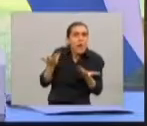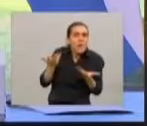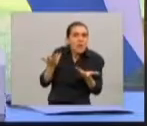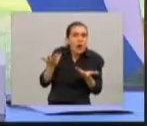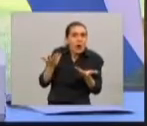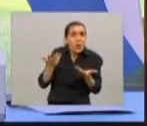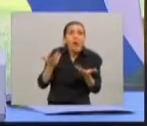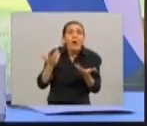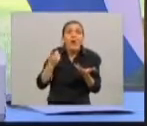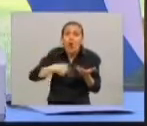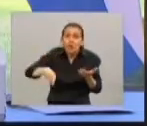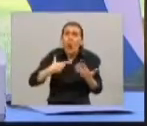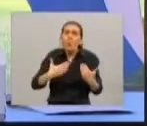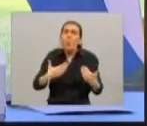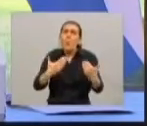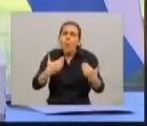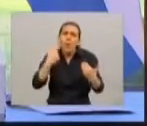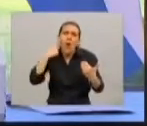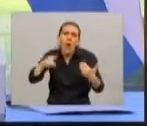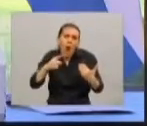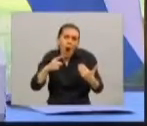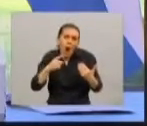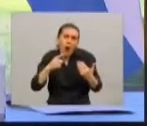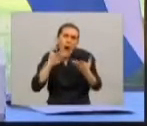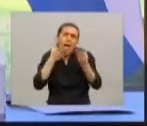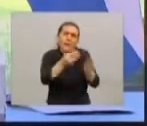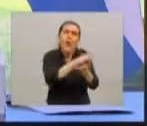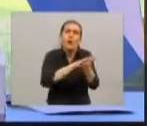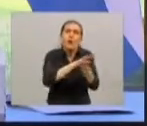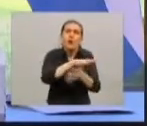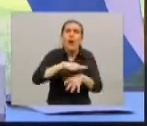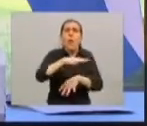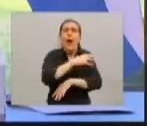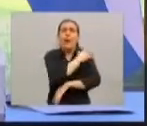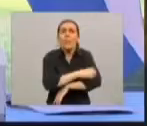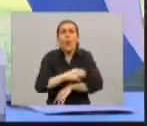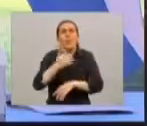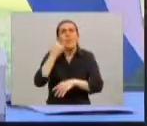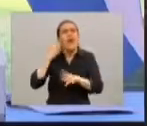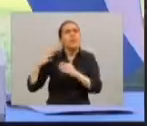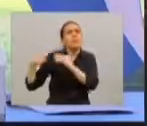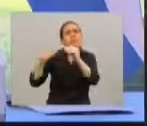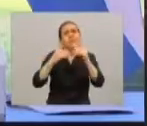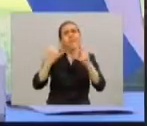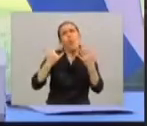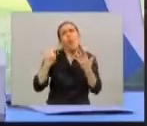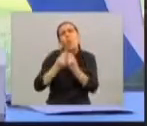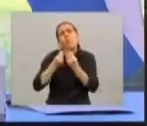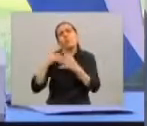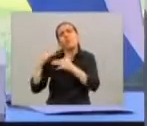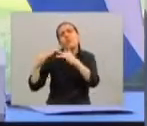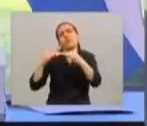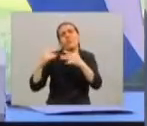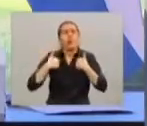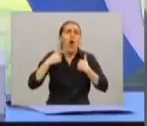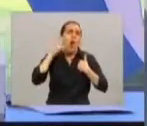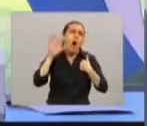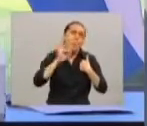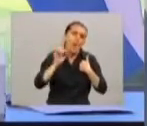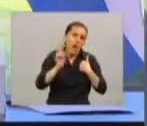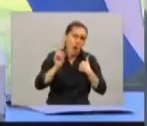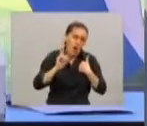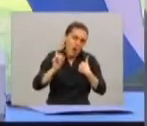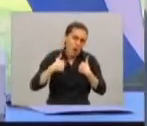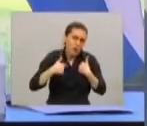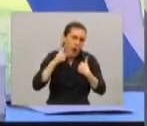estaba con muy pocos datos, en pocos casos y empezó a subir. Es decir, que también hay una dinámica que se da en los territorios y que no solamente tenemos